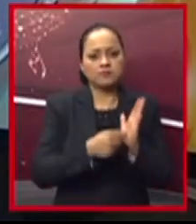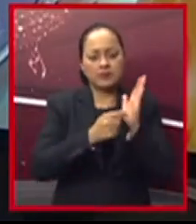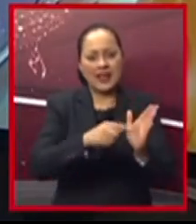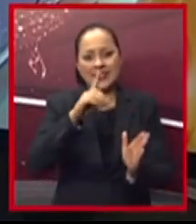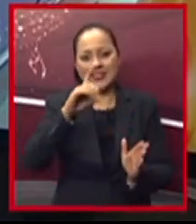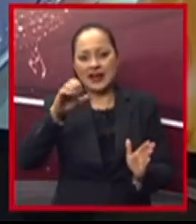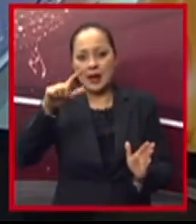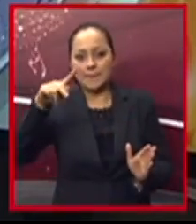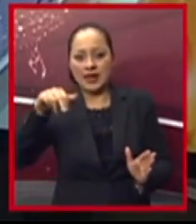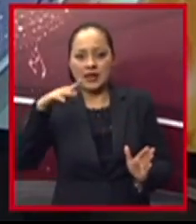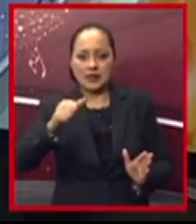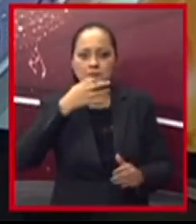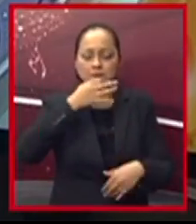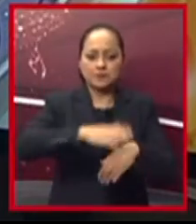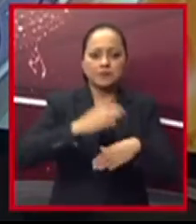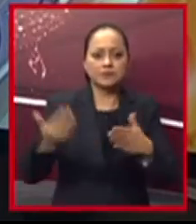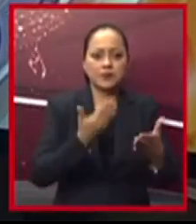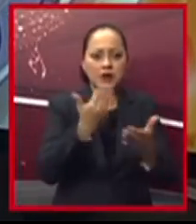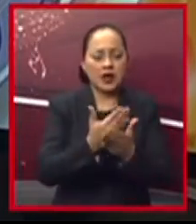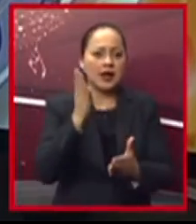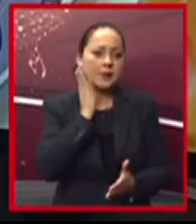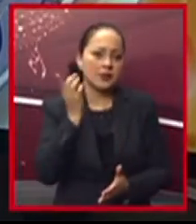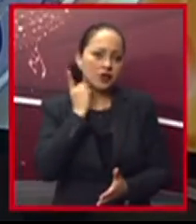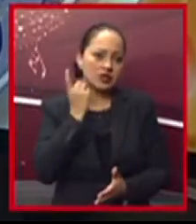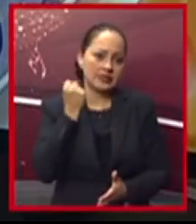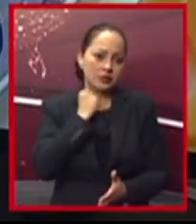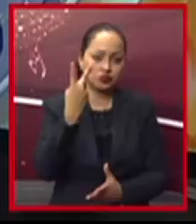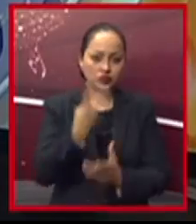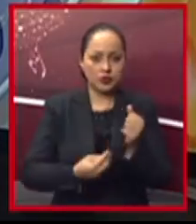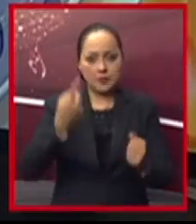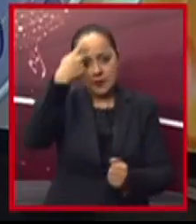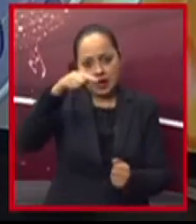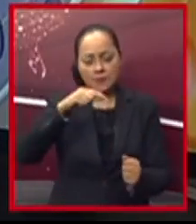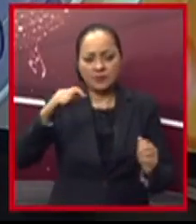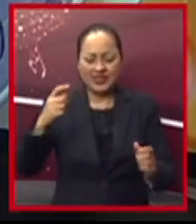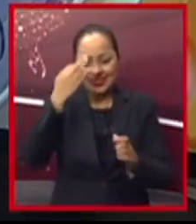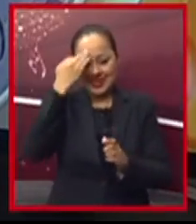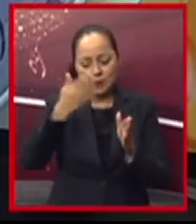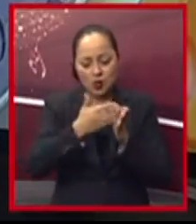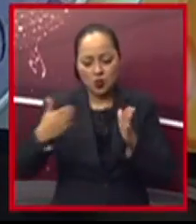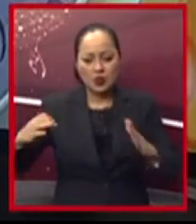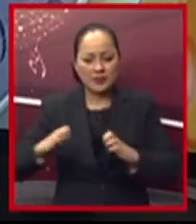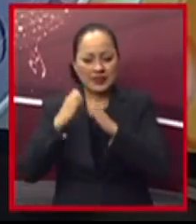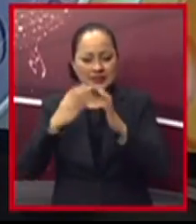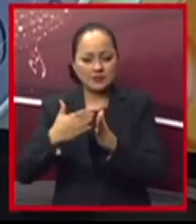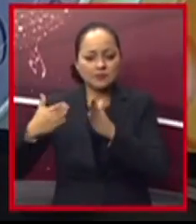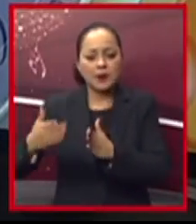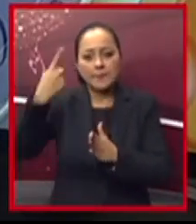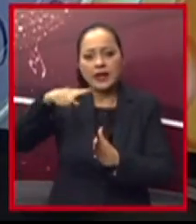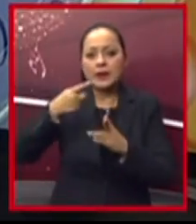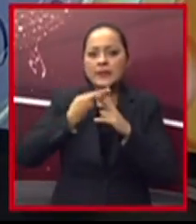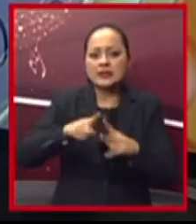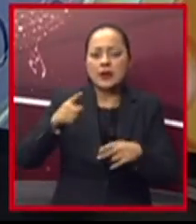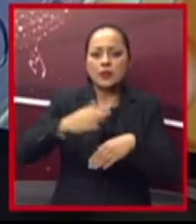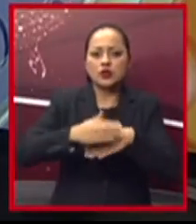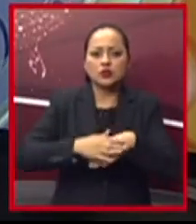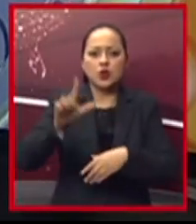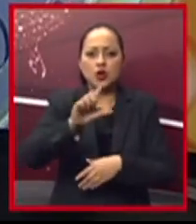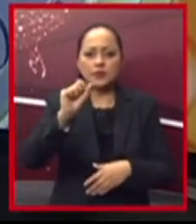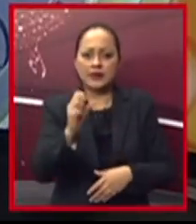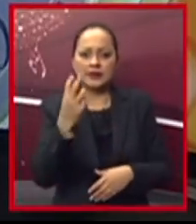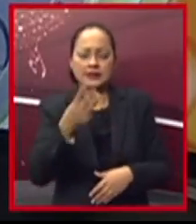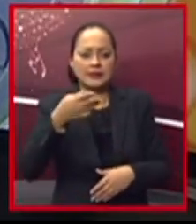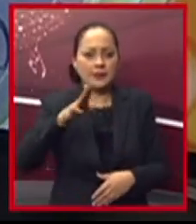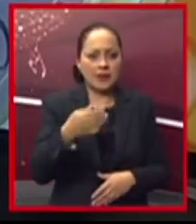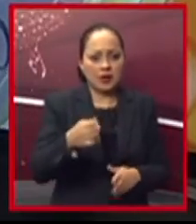se propone a las cámaras de diputados y de senadores la celebración de un periodo de sesiones extraordinario que podrá iniciar el próximo lunes 23